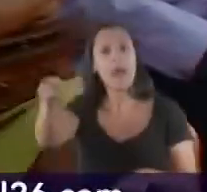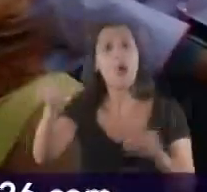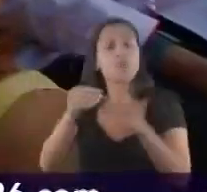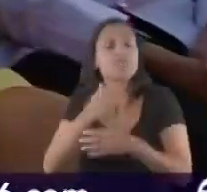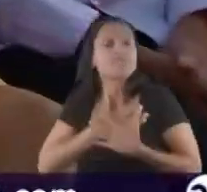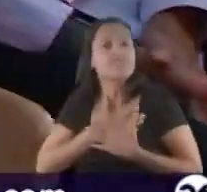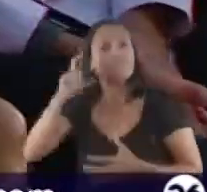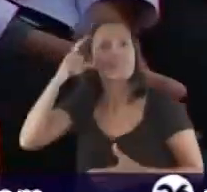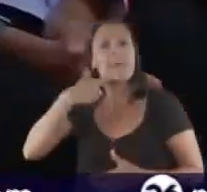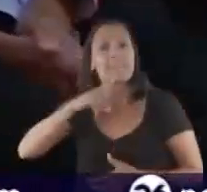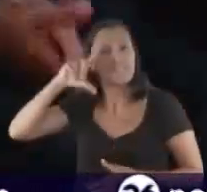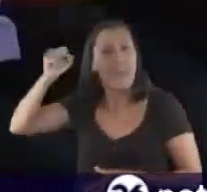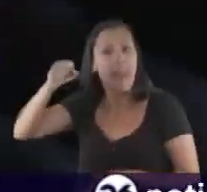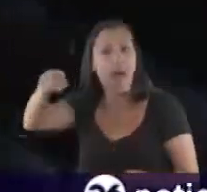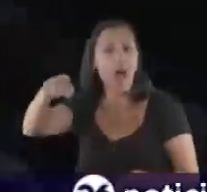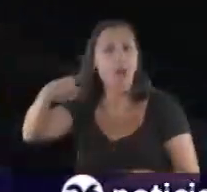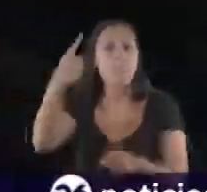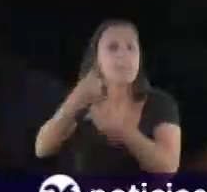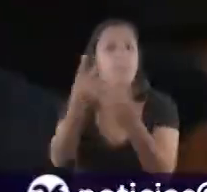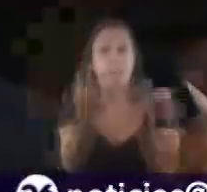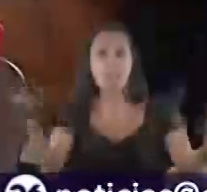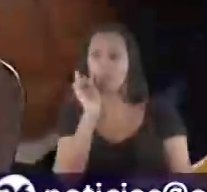Estela en primera fila.